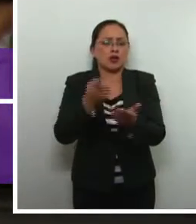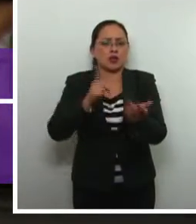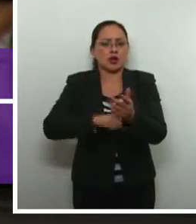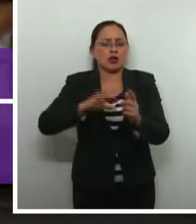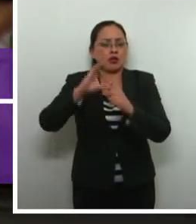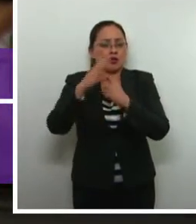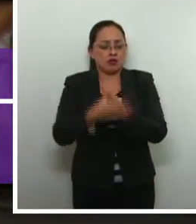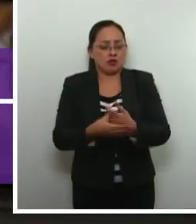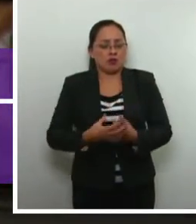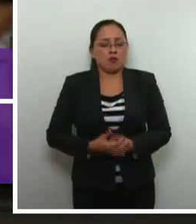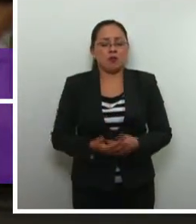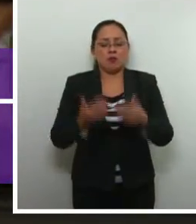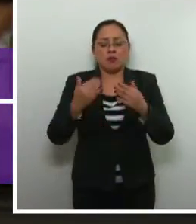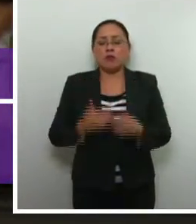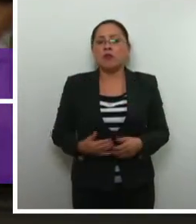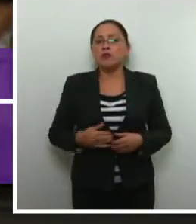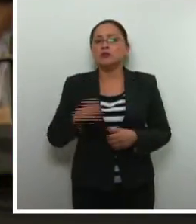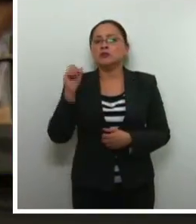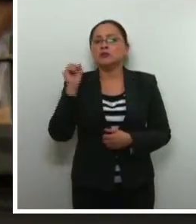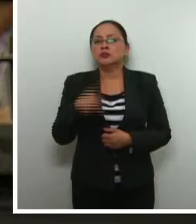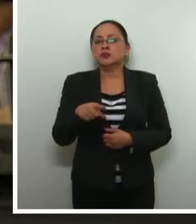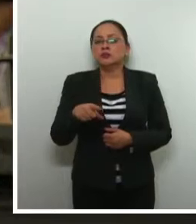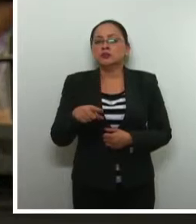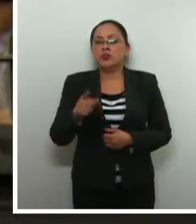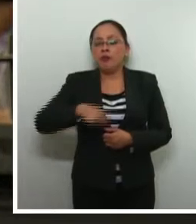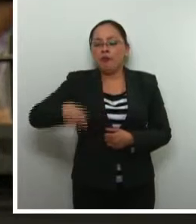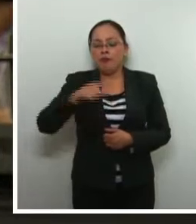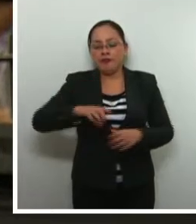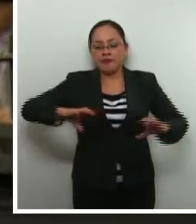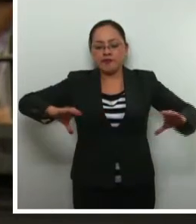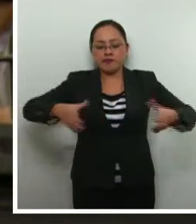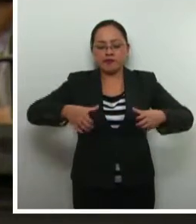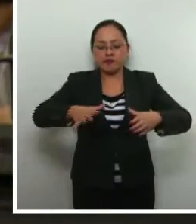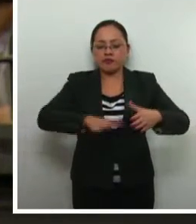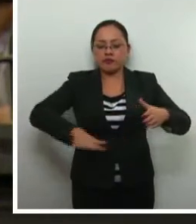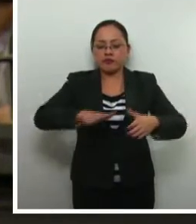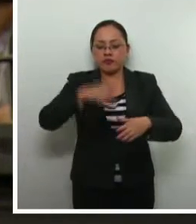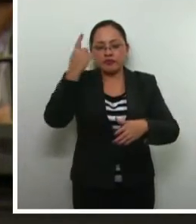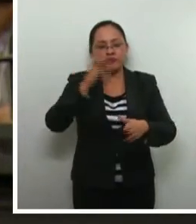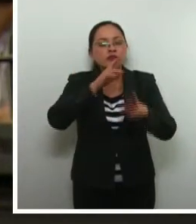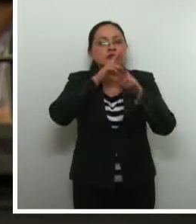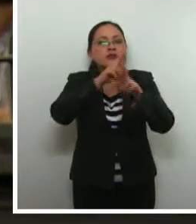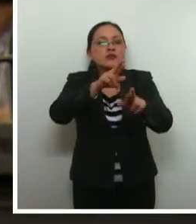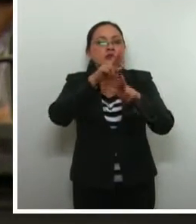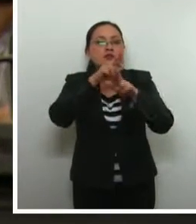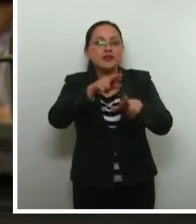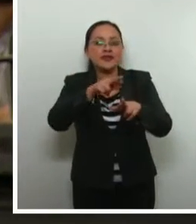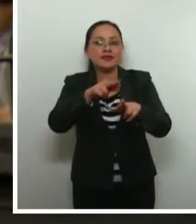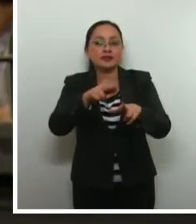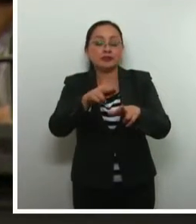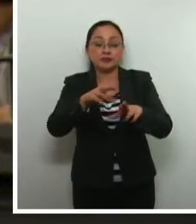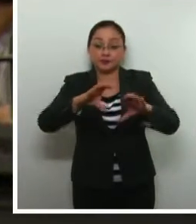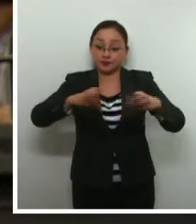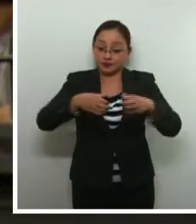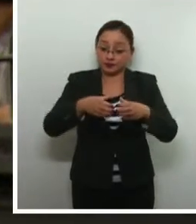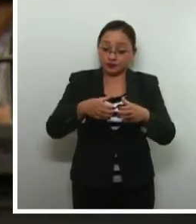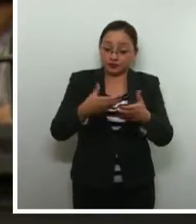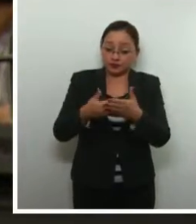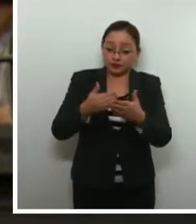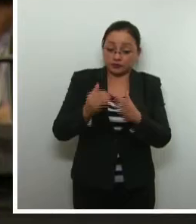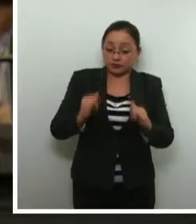comisión. Finalmente, estamos en un órgano deliberativo, no en una